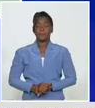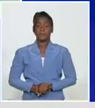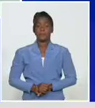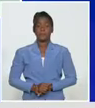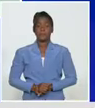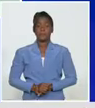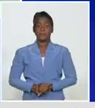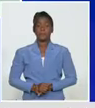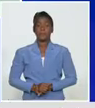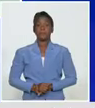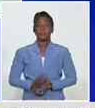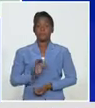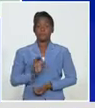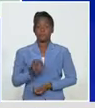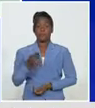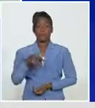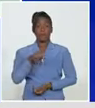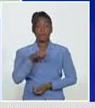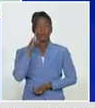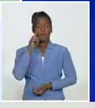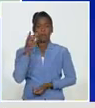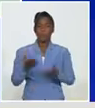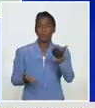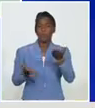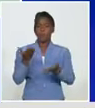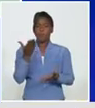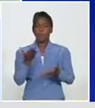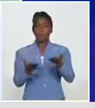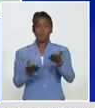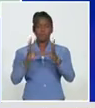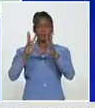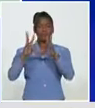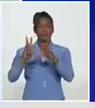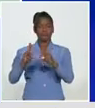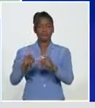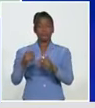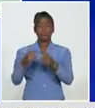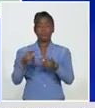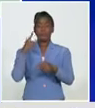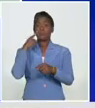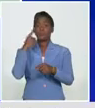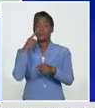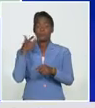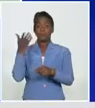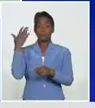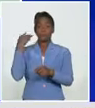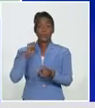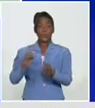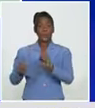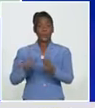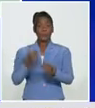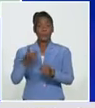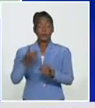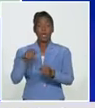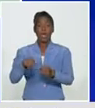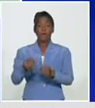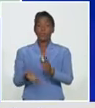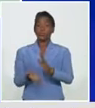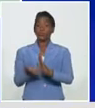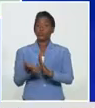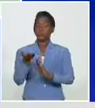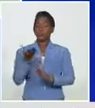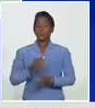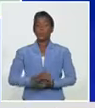anterior, pero de todas formas una cifra alta para el control que había logrado esta provincia. Como